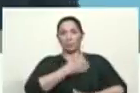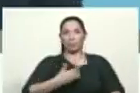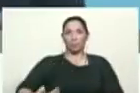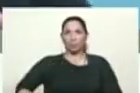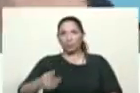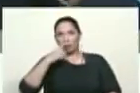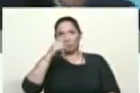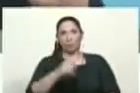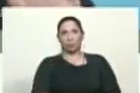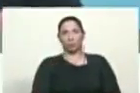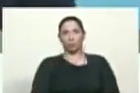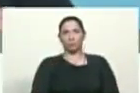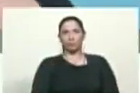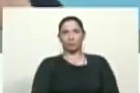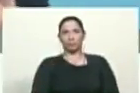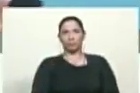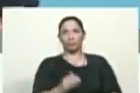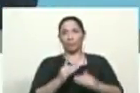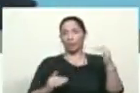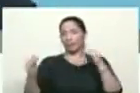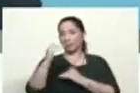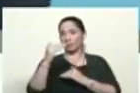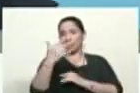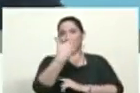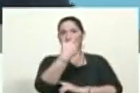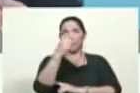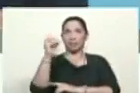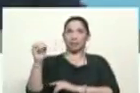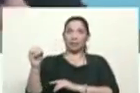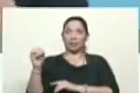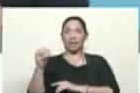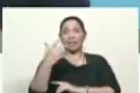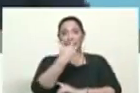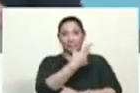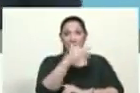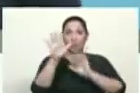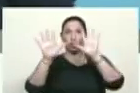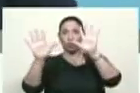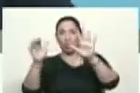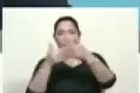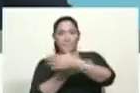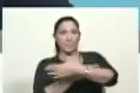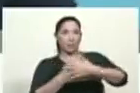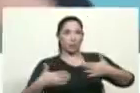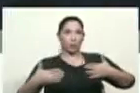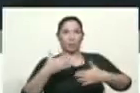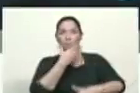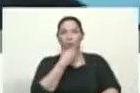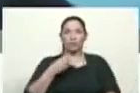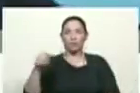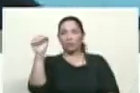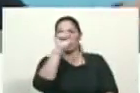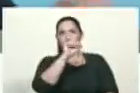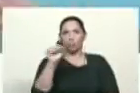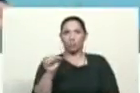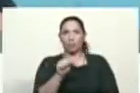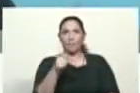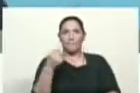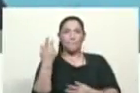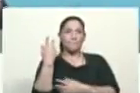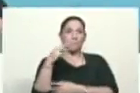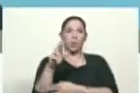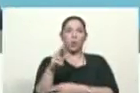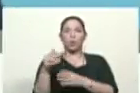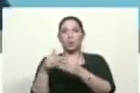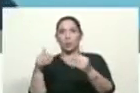Maduro, lo llevaron a 310 millones de bolívares fuertes por dólar. O sea, de 8 en 6